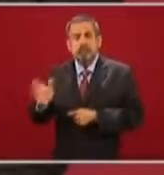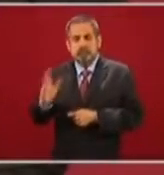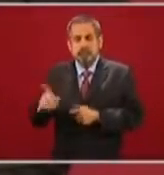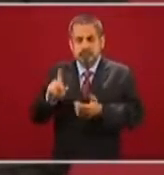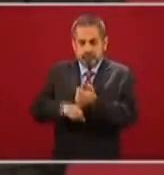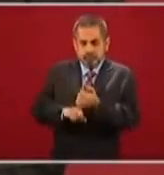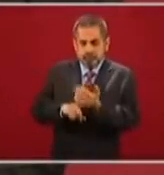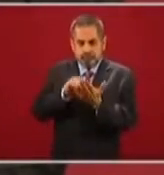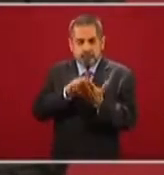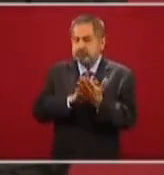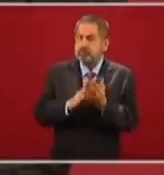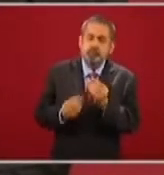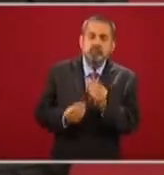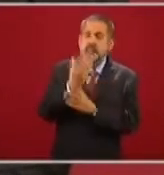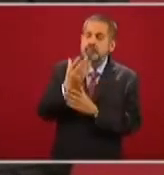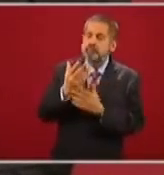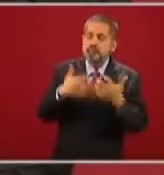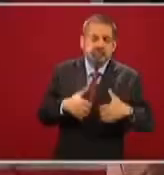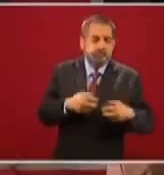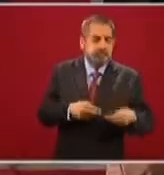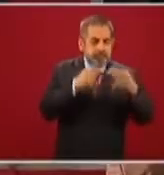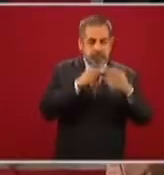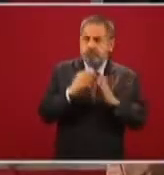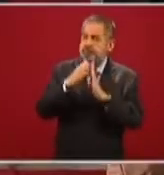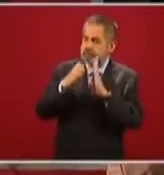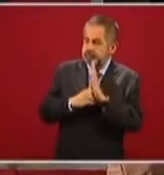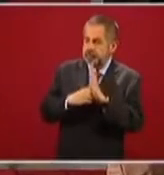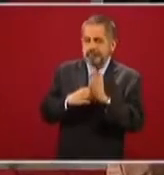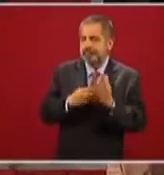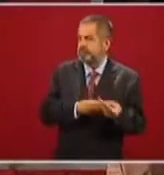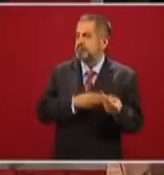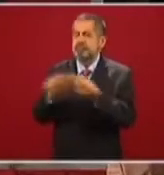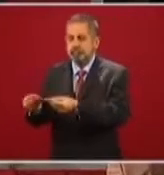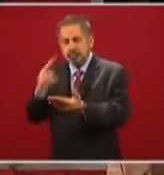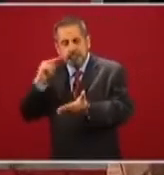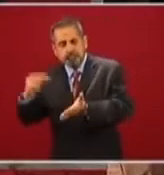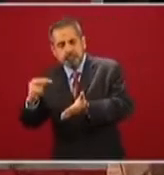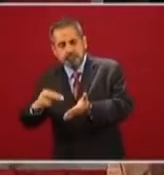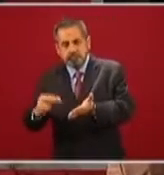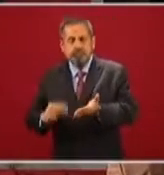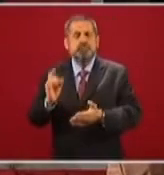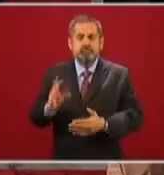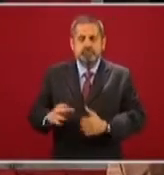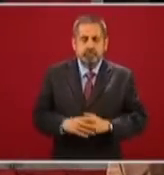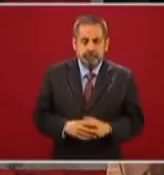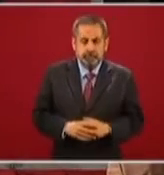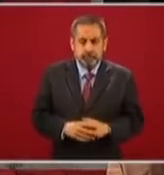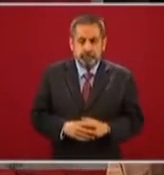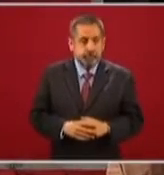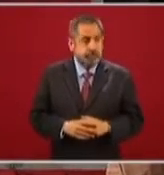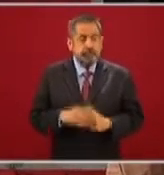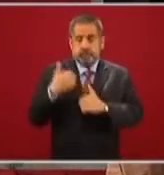la nota de creación como los estatutos sociales correspondientes. Una vez